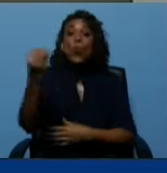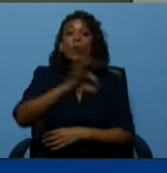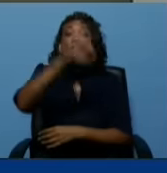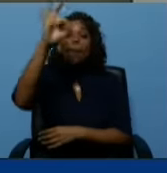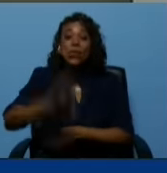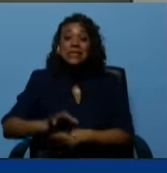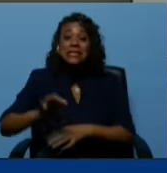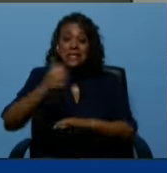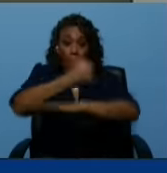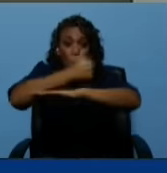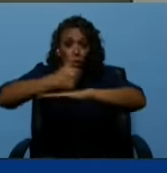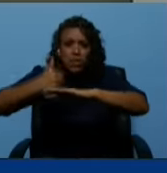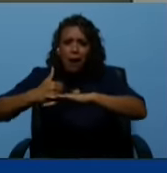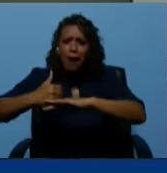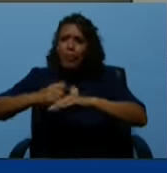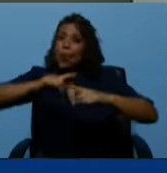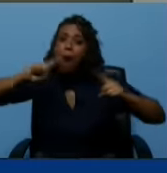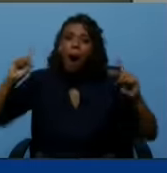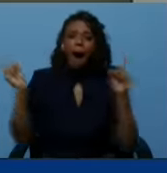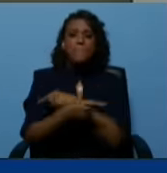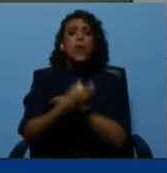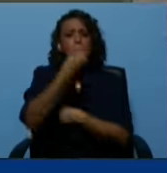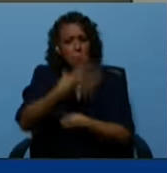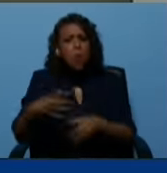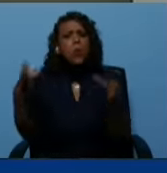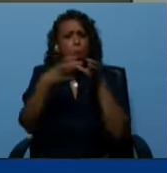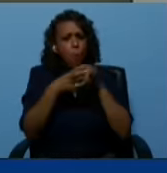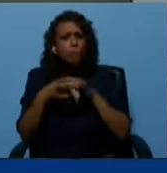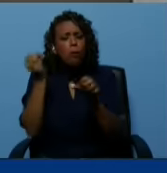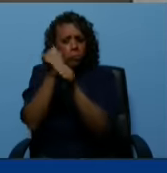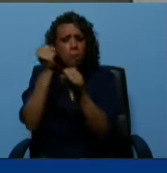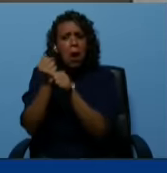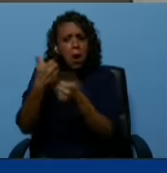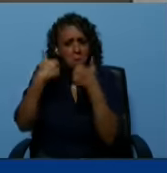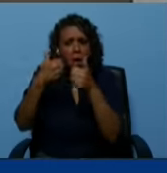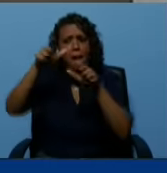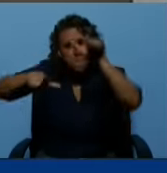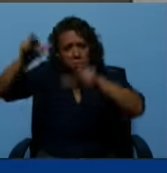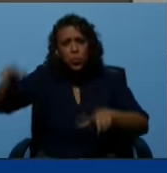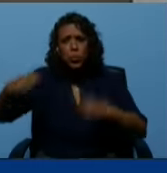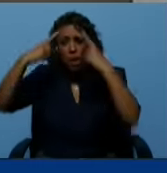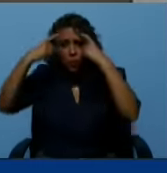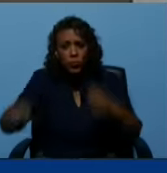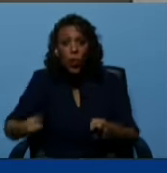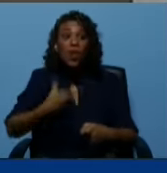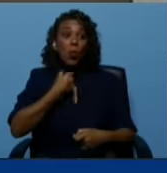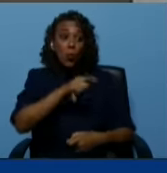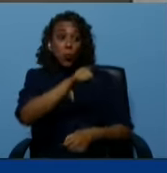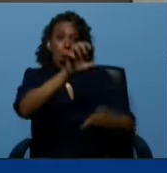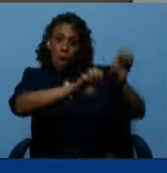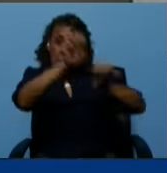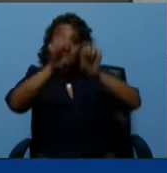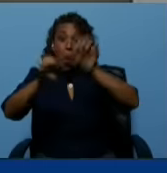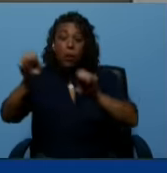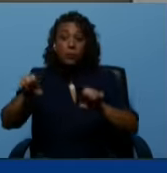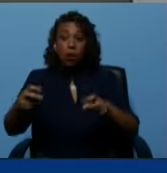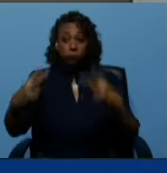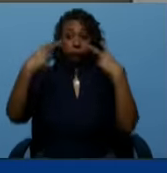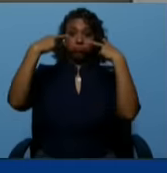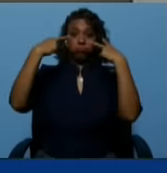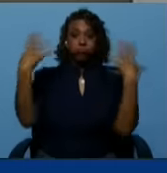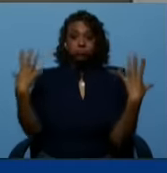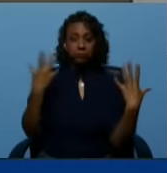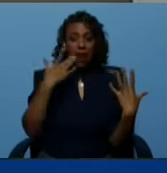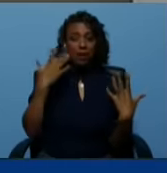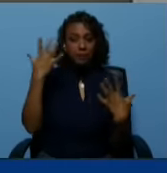50%, un buen equipo. Y eso gustó mucho a Venezuela, porque la gente lo